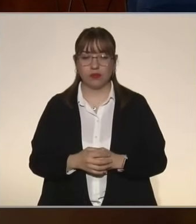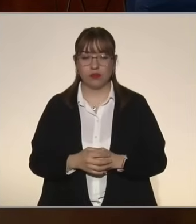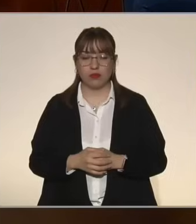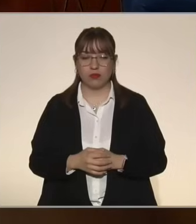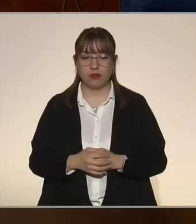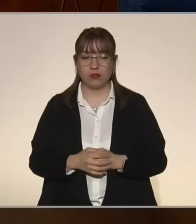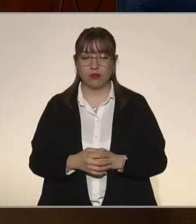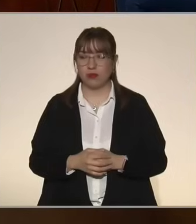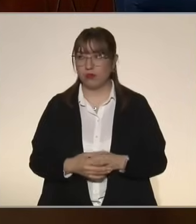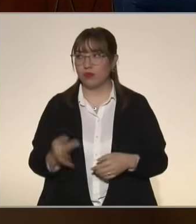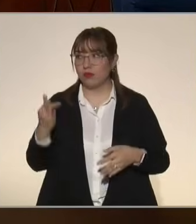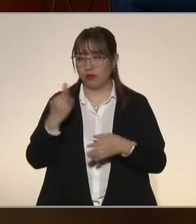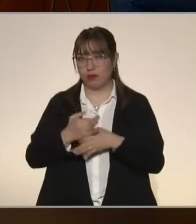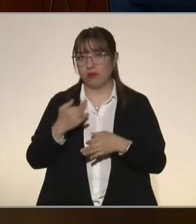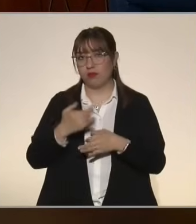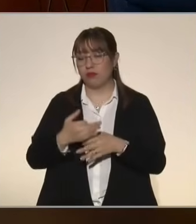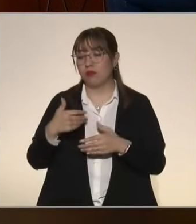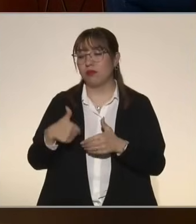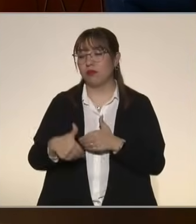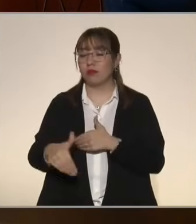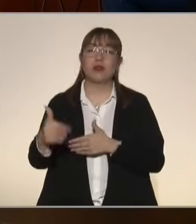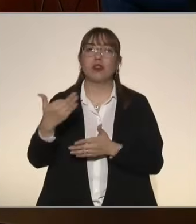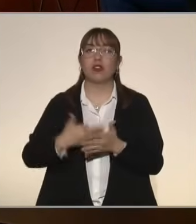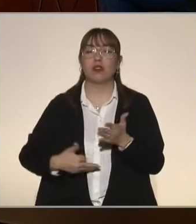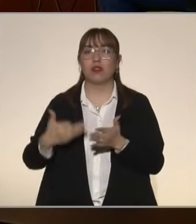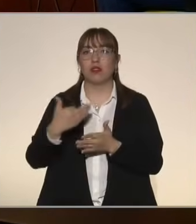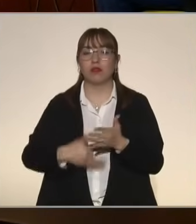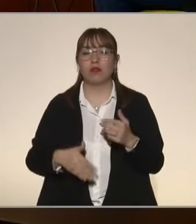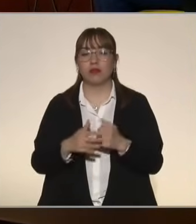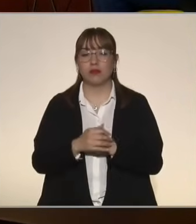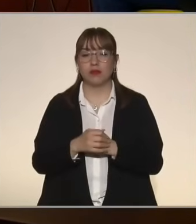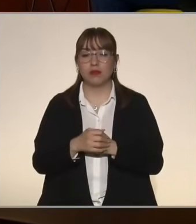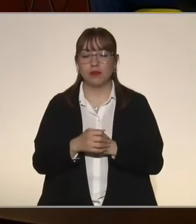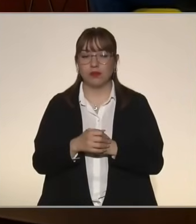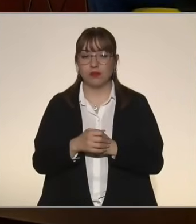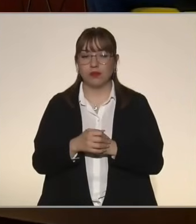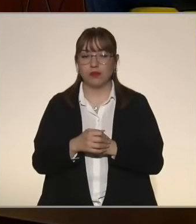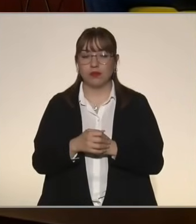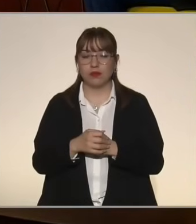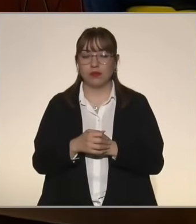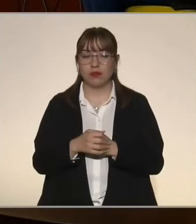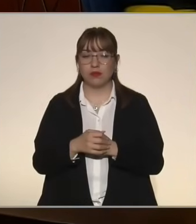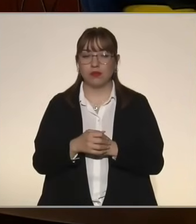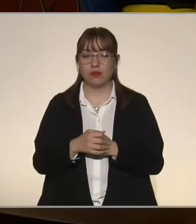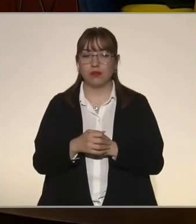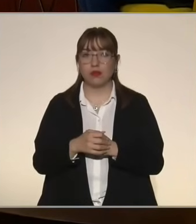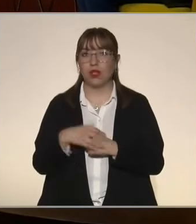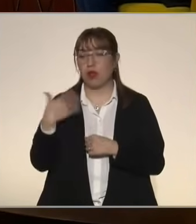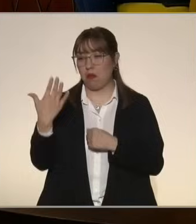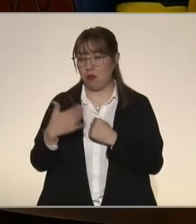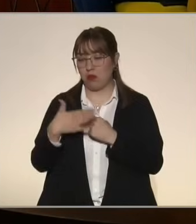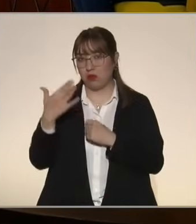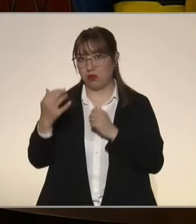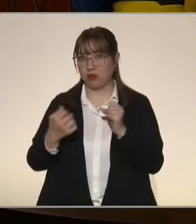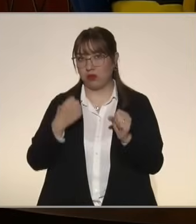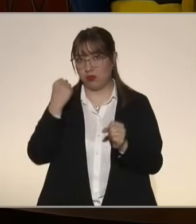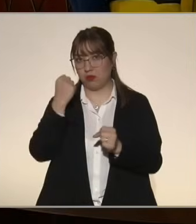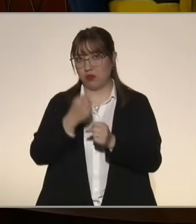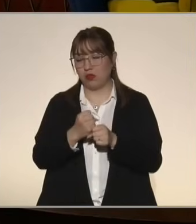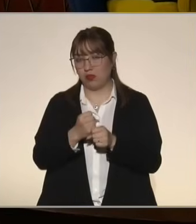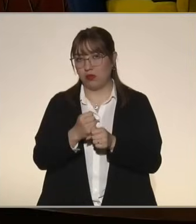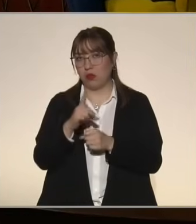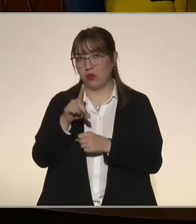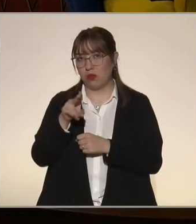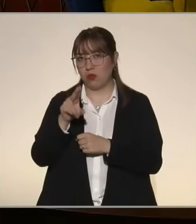días, pero pensar, ¿no? Uno de los propósitos que sería muy positivo es durante el próximo año trabajar el duelo para que